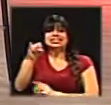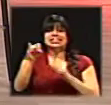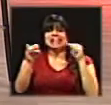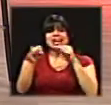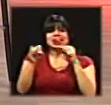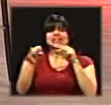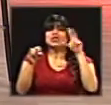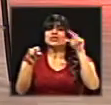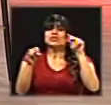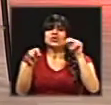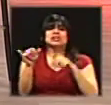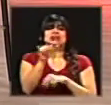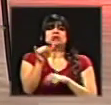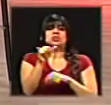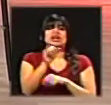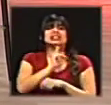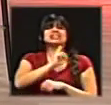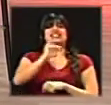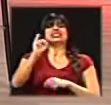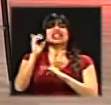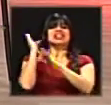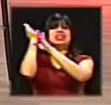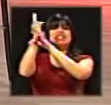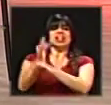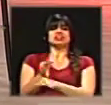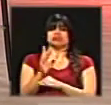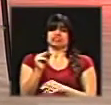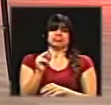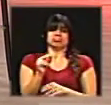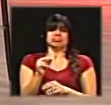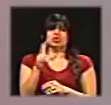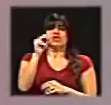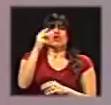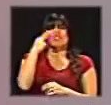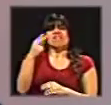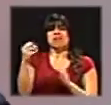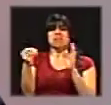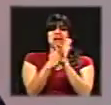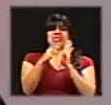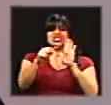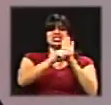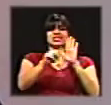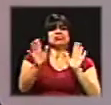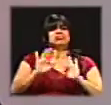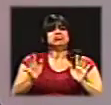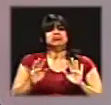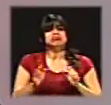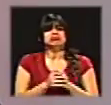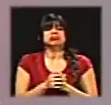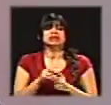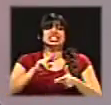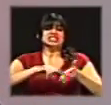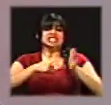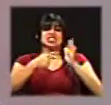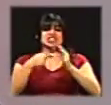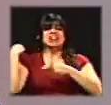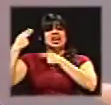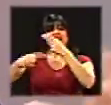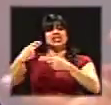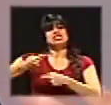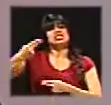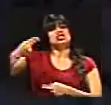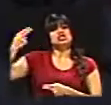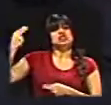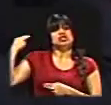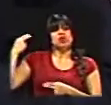no es la izquierda tradicional y que no tendría por qué teñirlo de manera negativa. Es una herencia, en ese sentido, una herencia histórica que